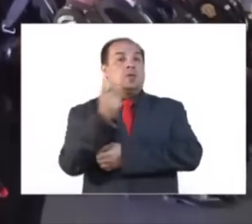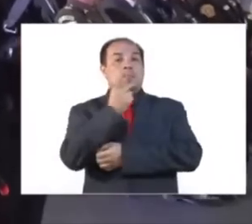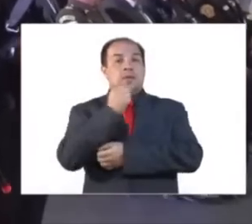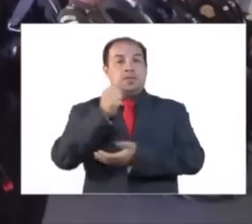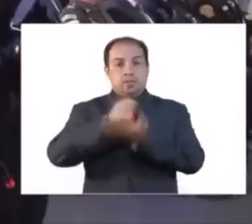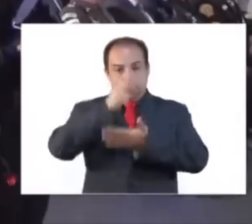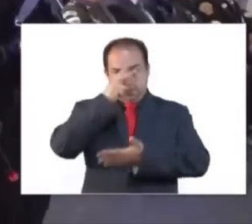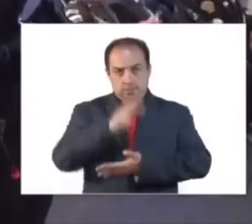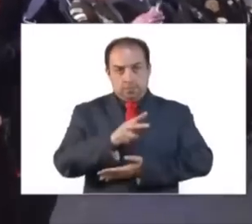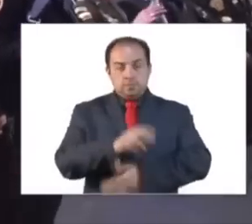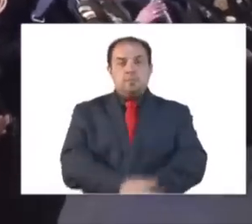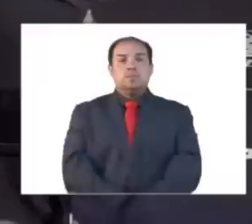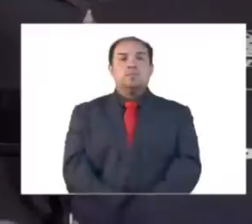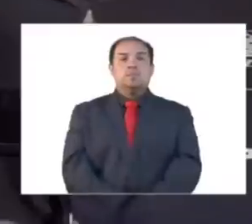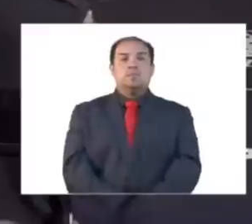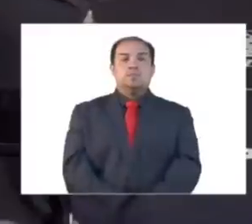México.